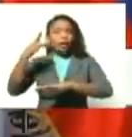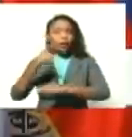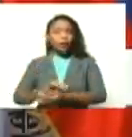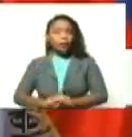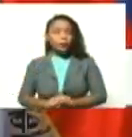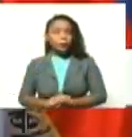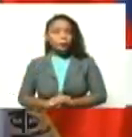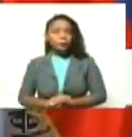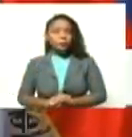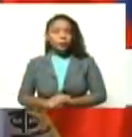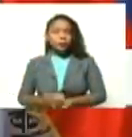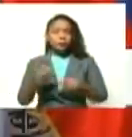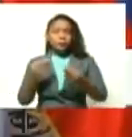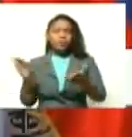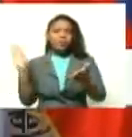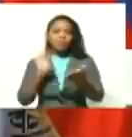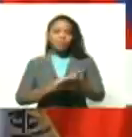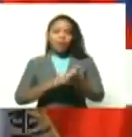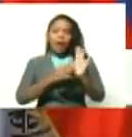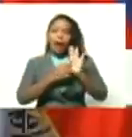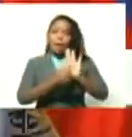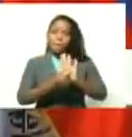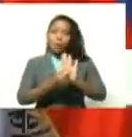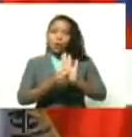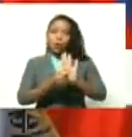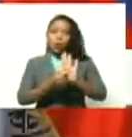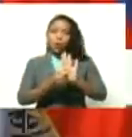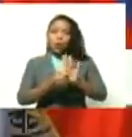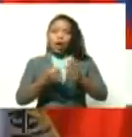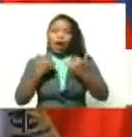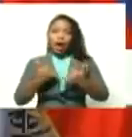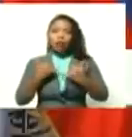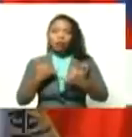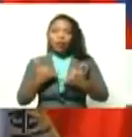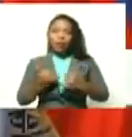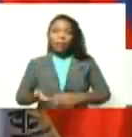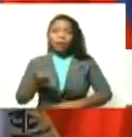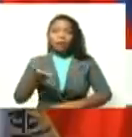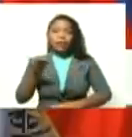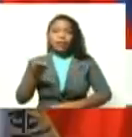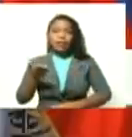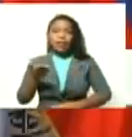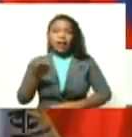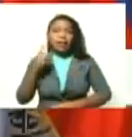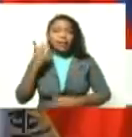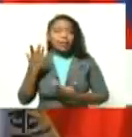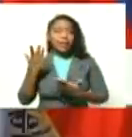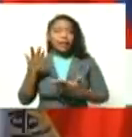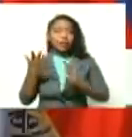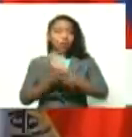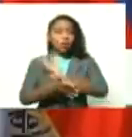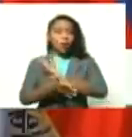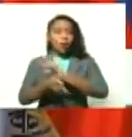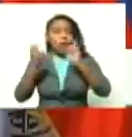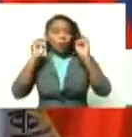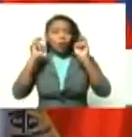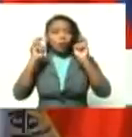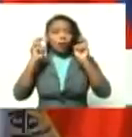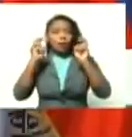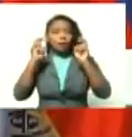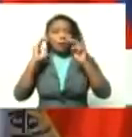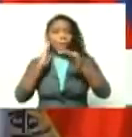delicado. Para poner un ejemplo reciente de la importancia de la apelación con efecto